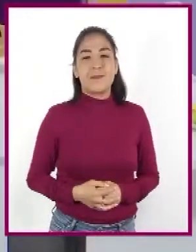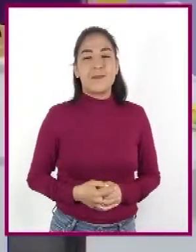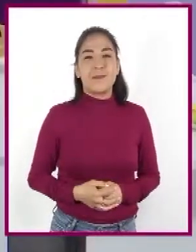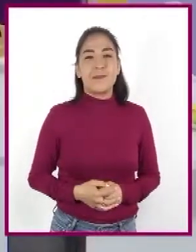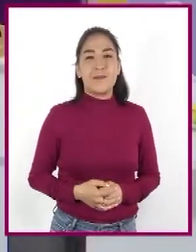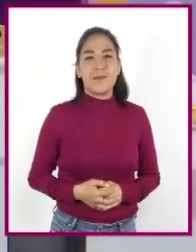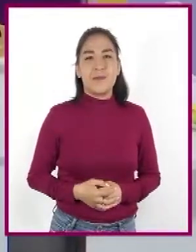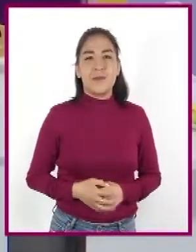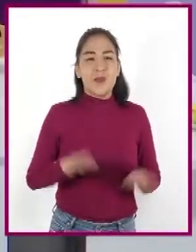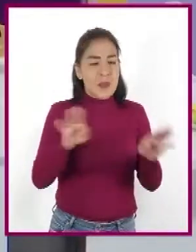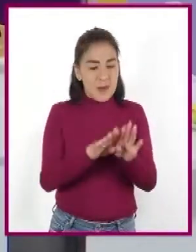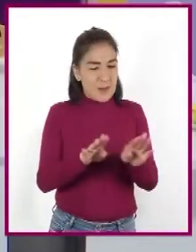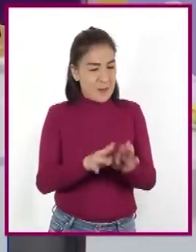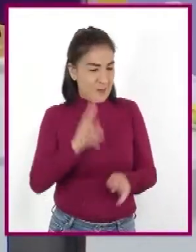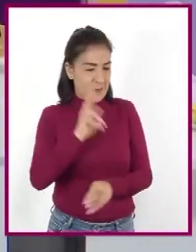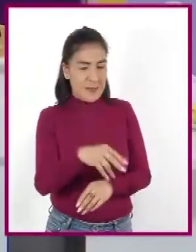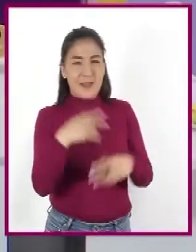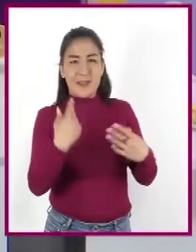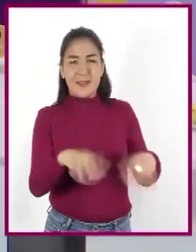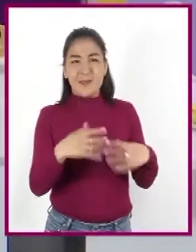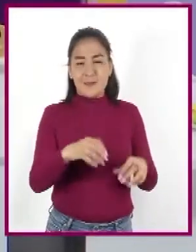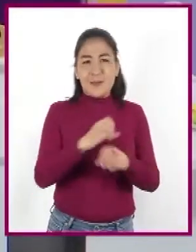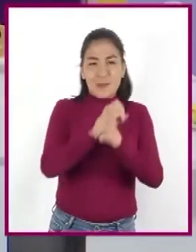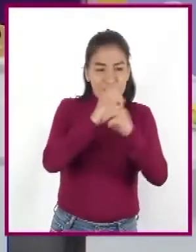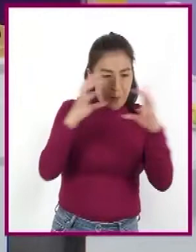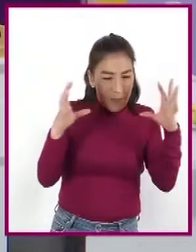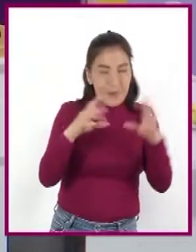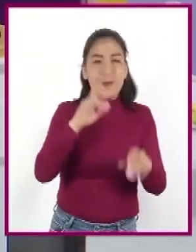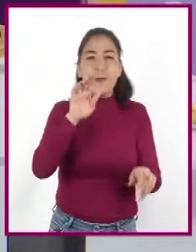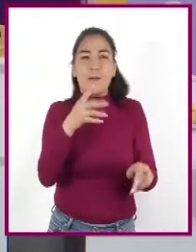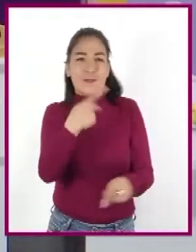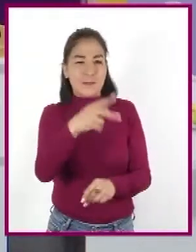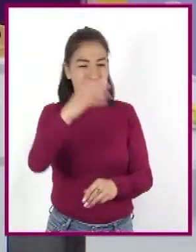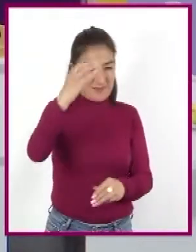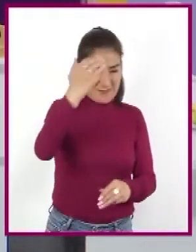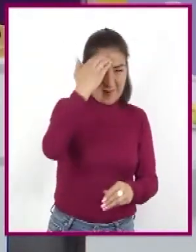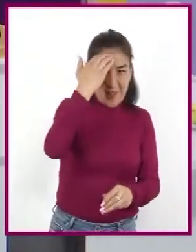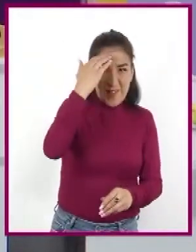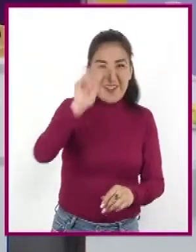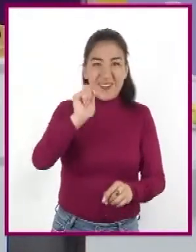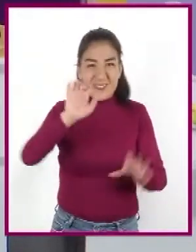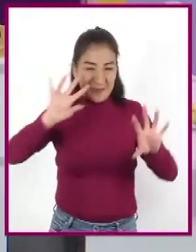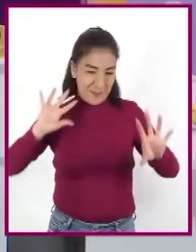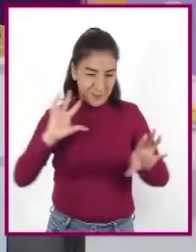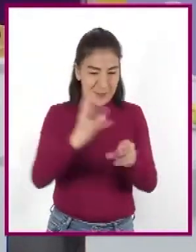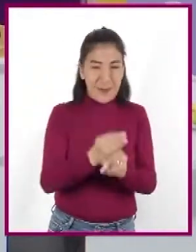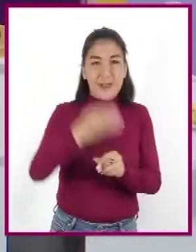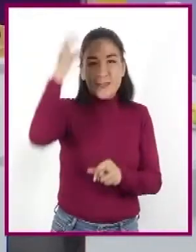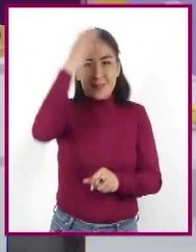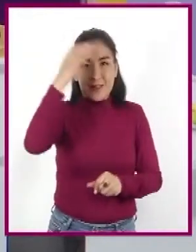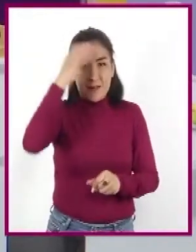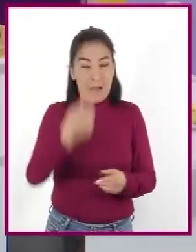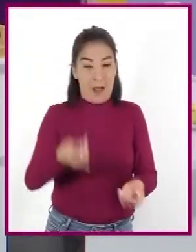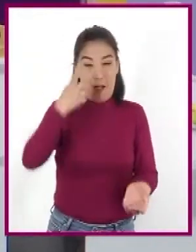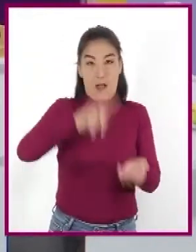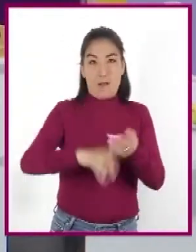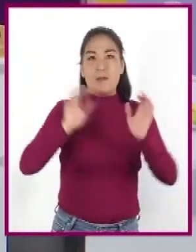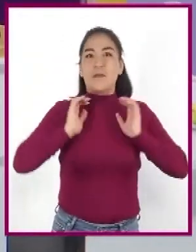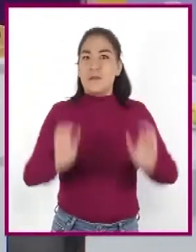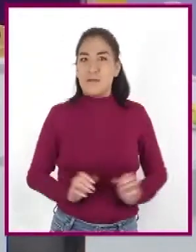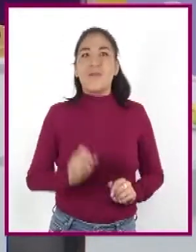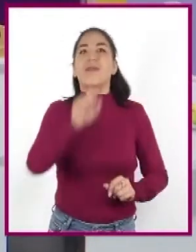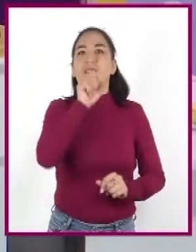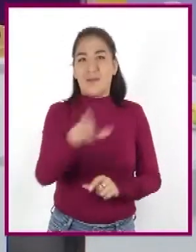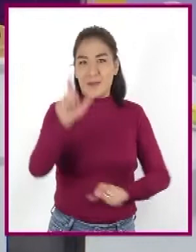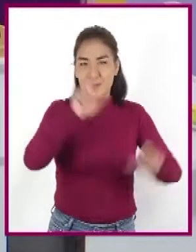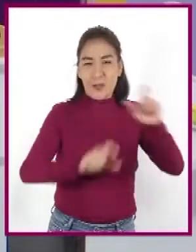podemos asombrar con los conocimientos científicos. Los cambios químicos ocurren de manera cotidiana en nuestro cuerpo. Por ejemplo,